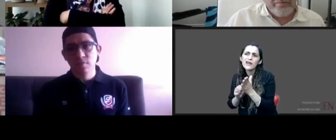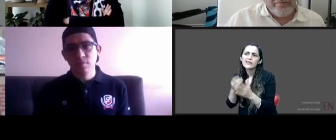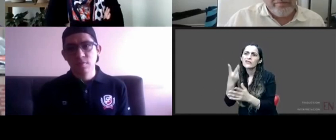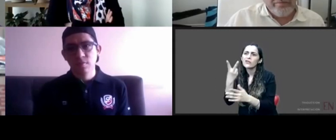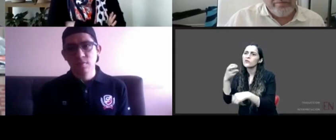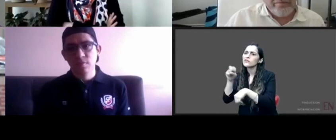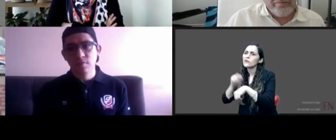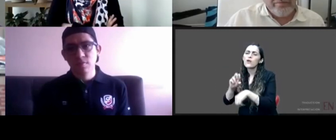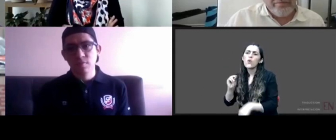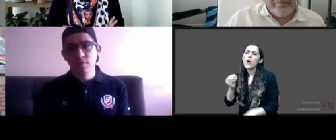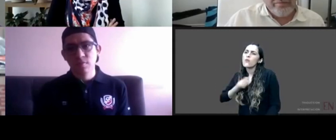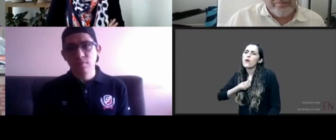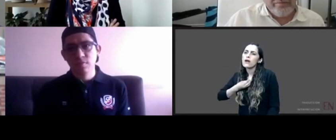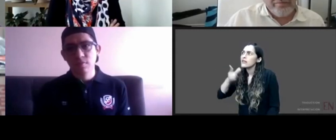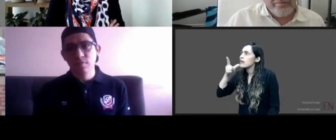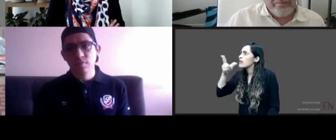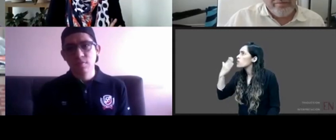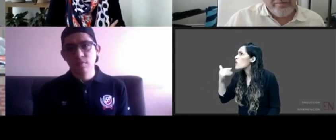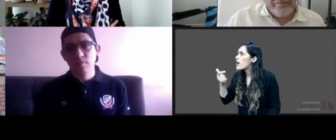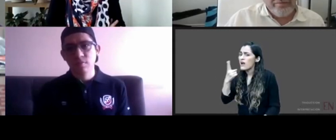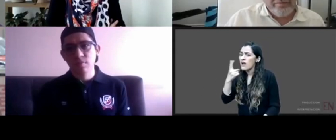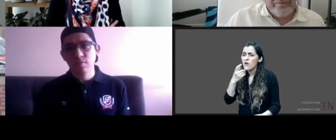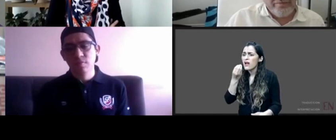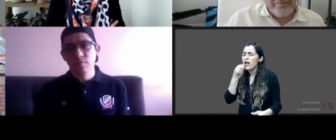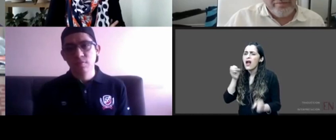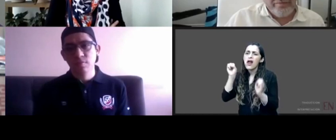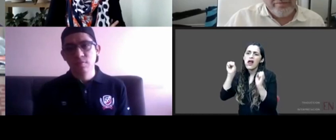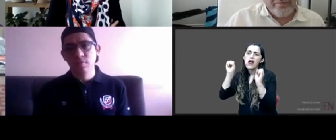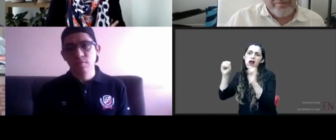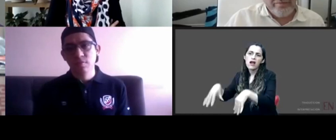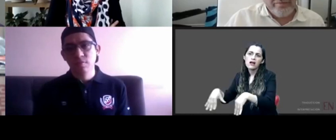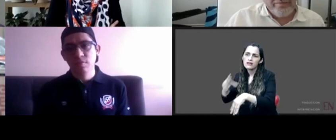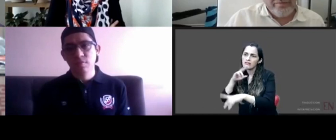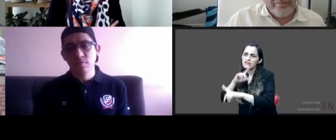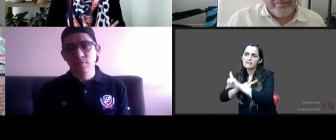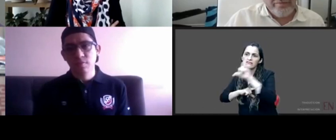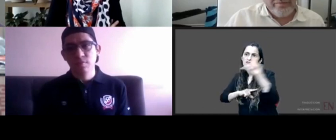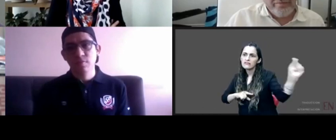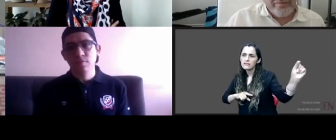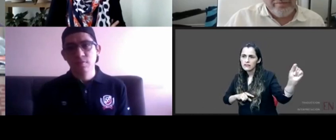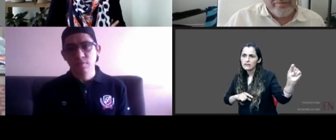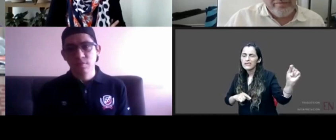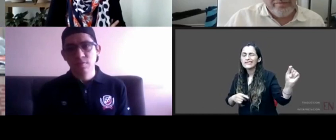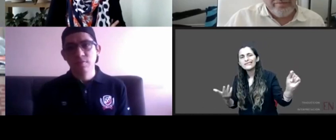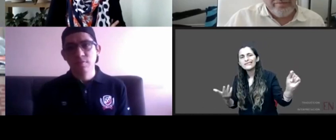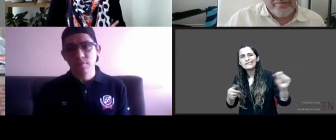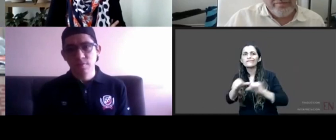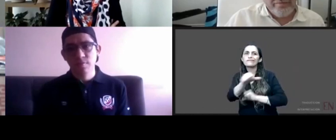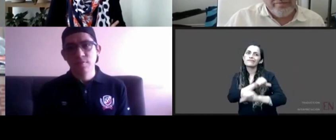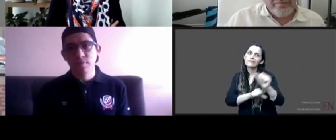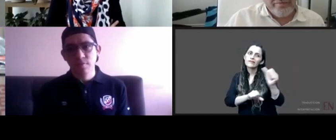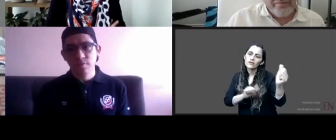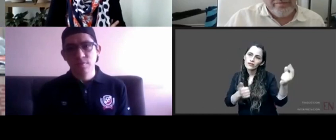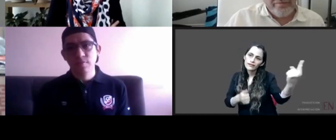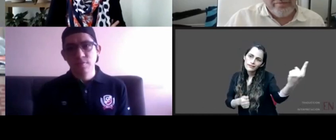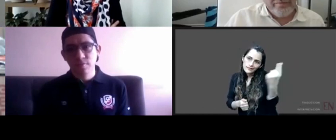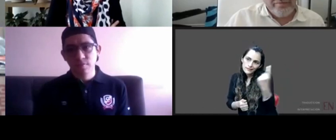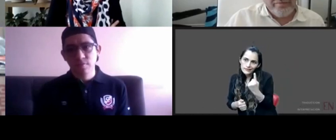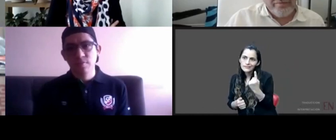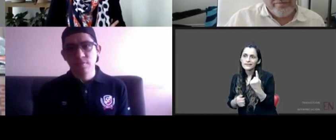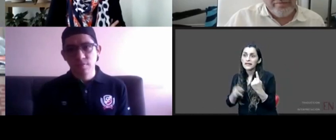van, o medio año y se van. Entonces nos dejaban, no pasábamos de grado,